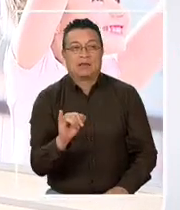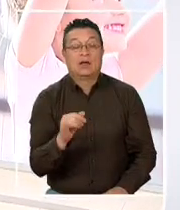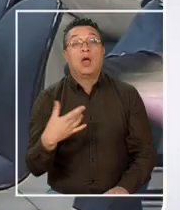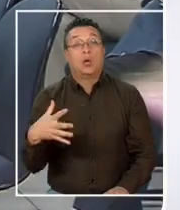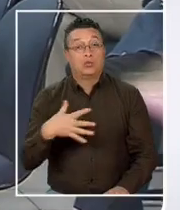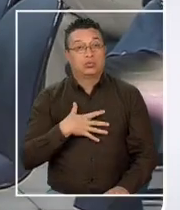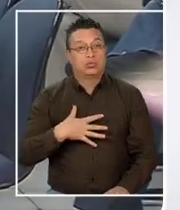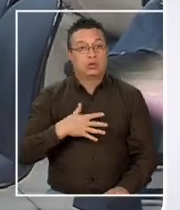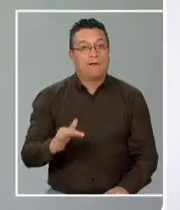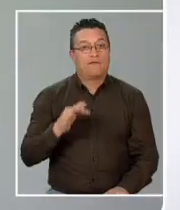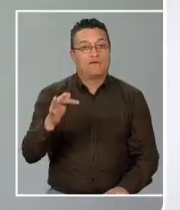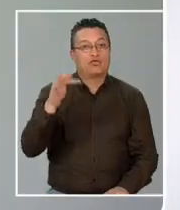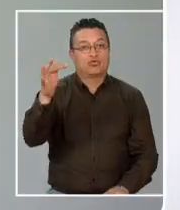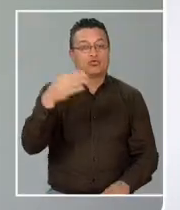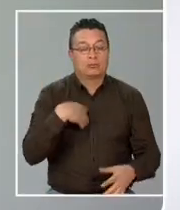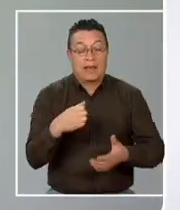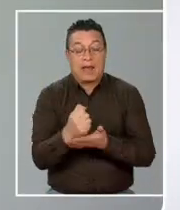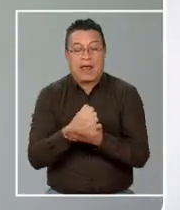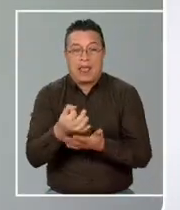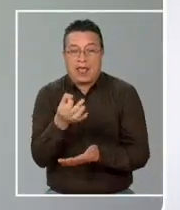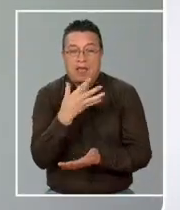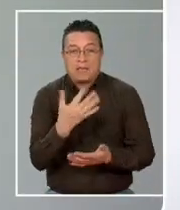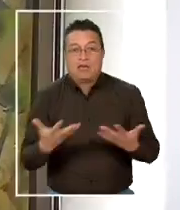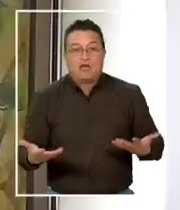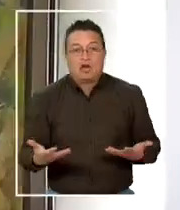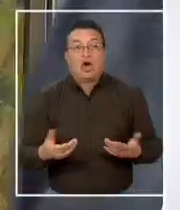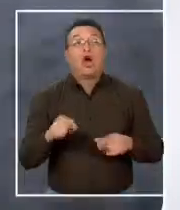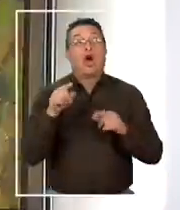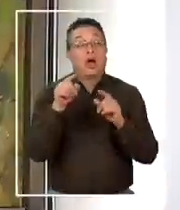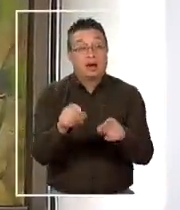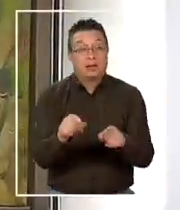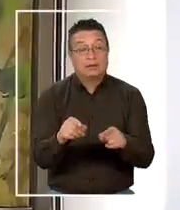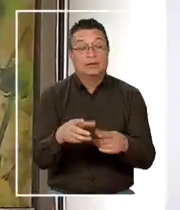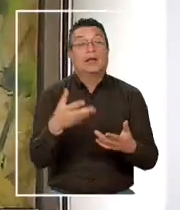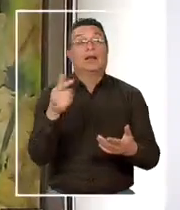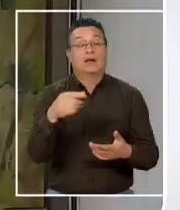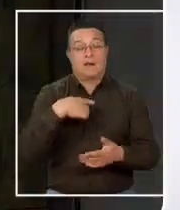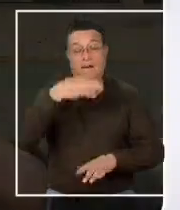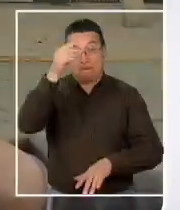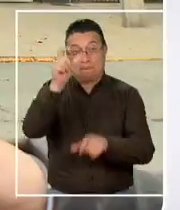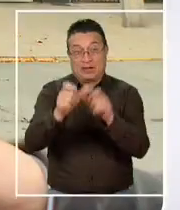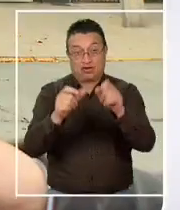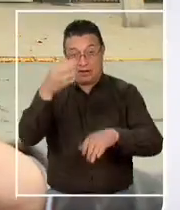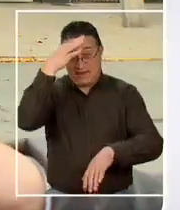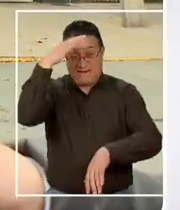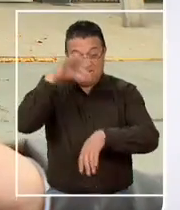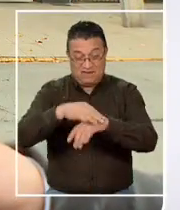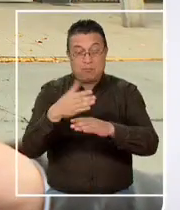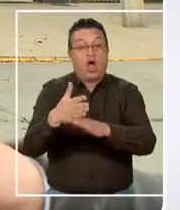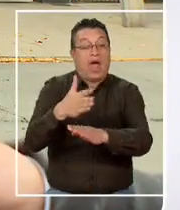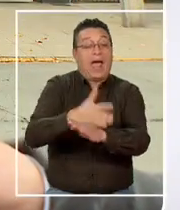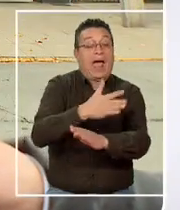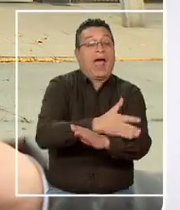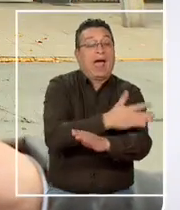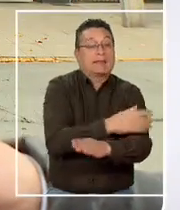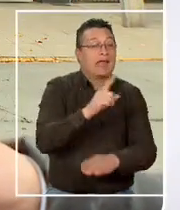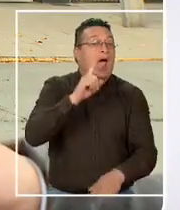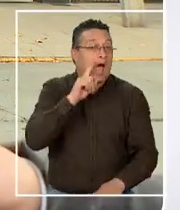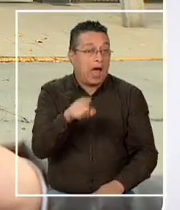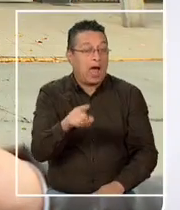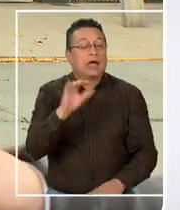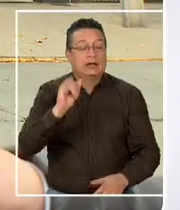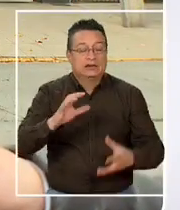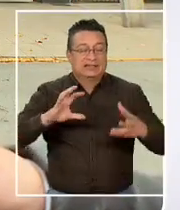Teme por el futuro de sus tratamientos. Entonces, para una persona con enfermedades preexistentes y